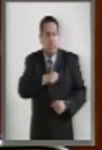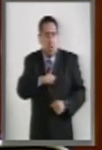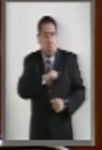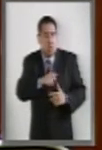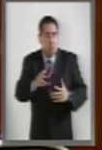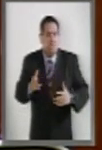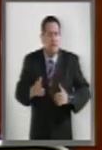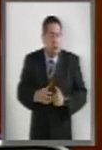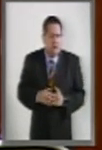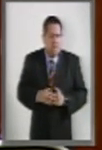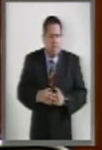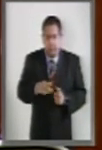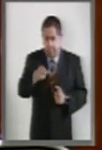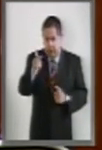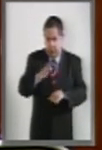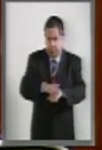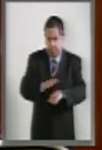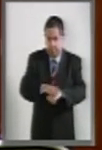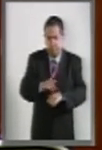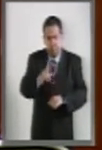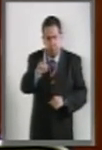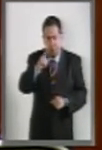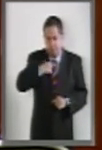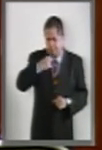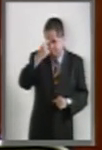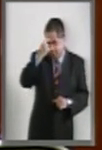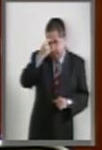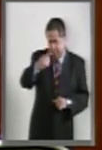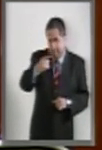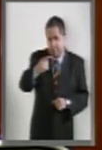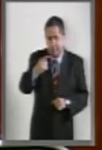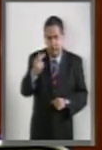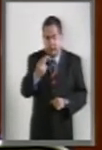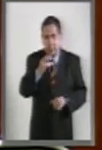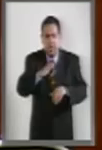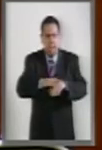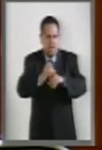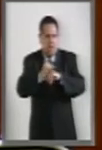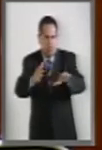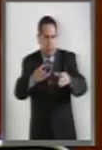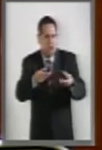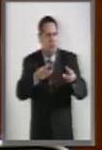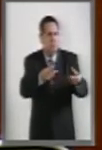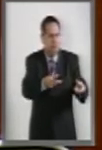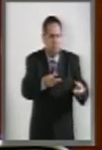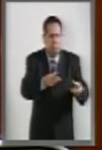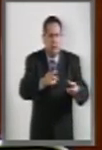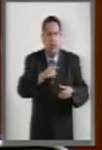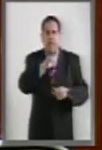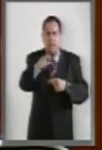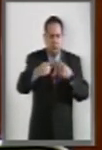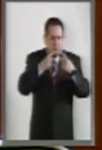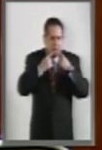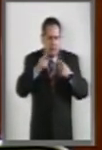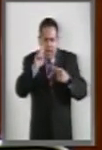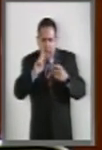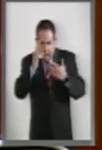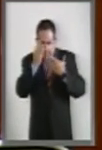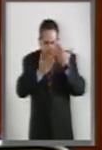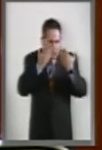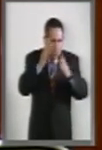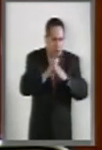pública. Sin embargo, me parece que tendrá mayor información y habrán de estar evaluando y